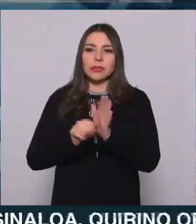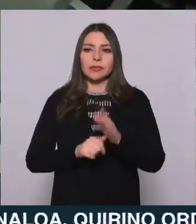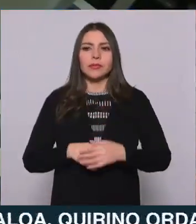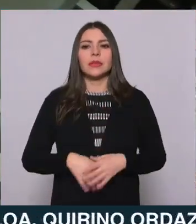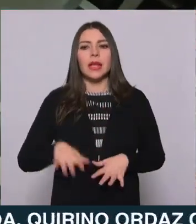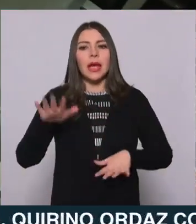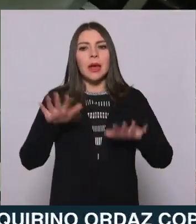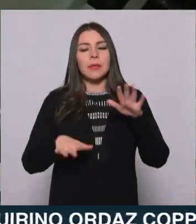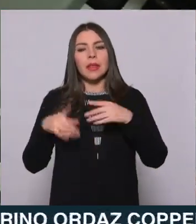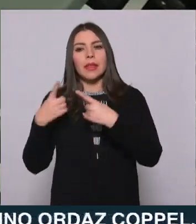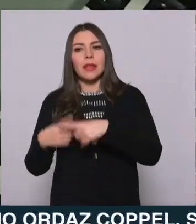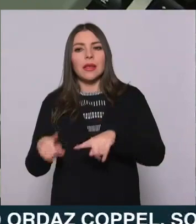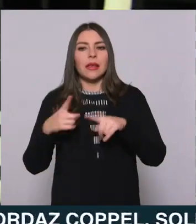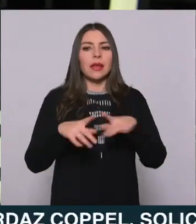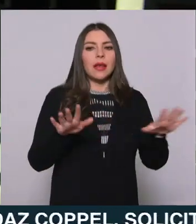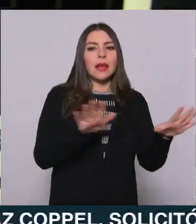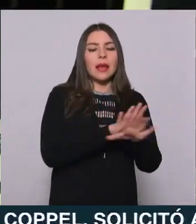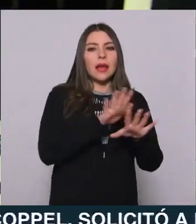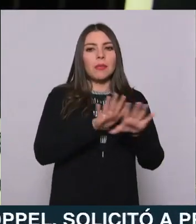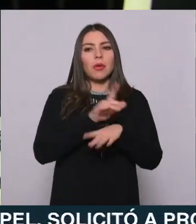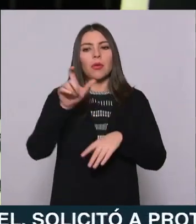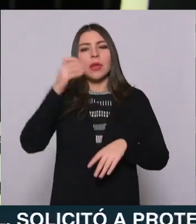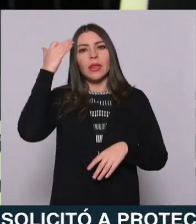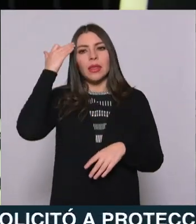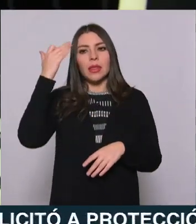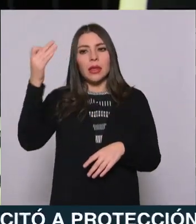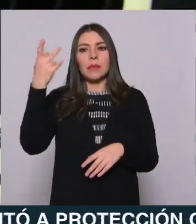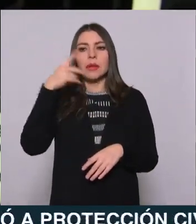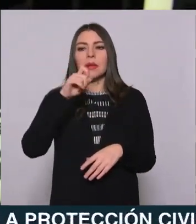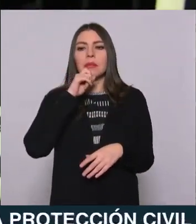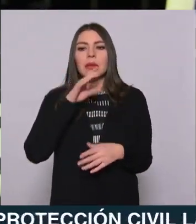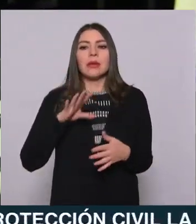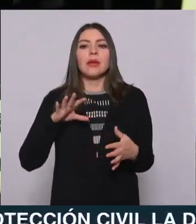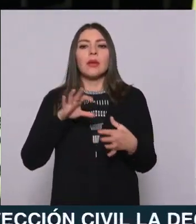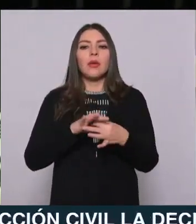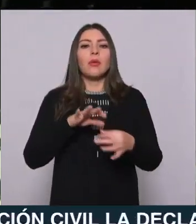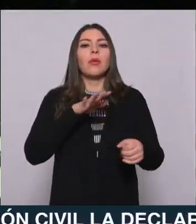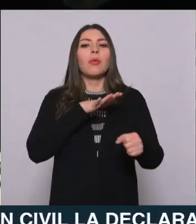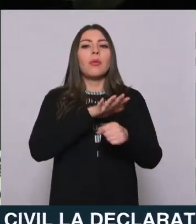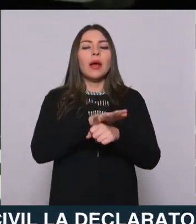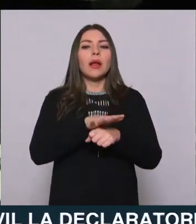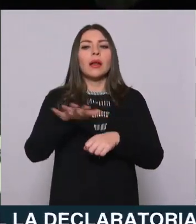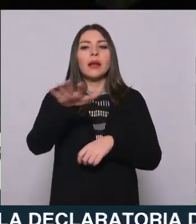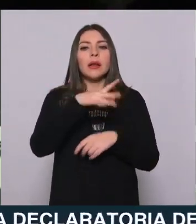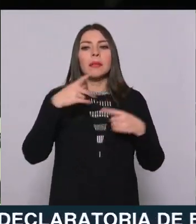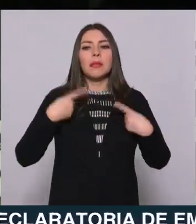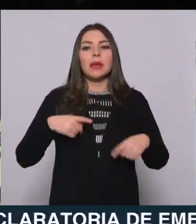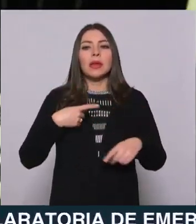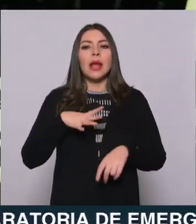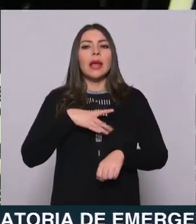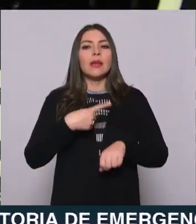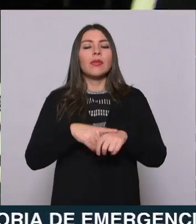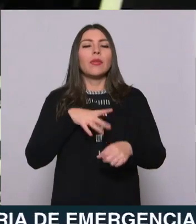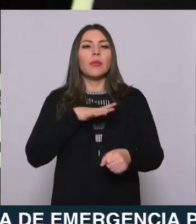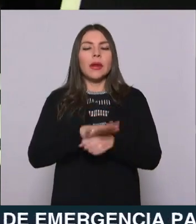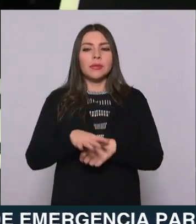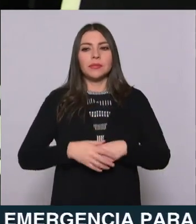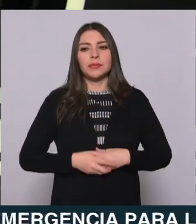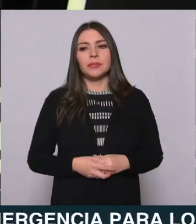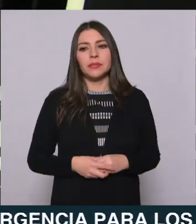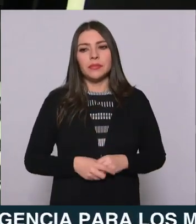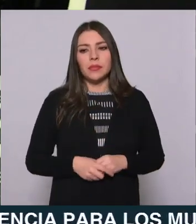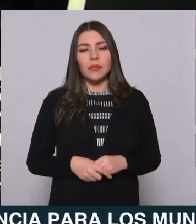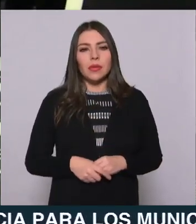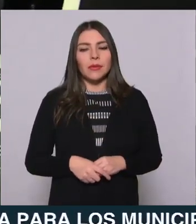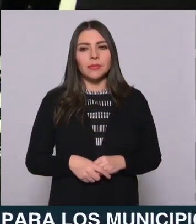temporalidad. Y te digo, va asociado completamente al cuadro clínico que presente el paciente. Ahora, los pacientes,